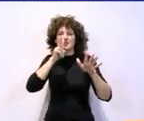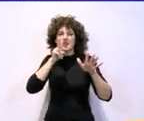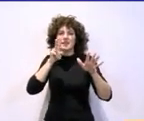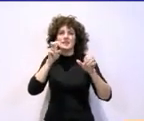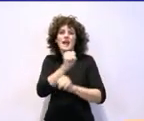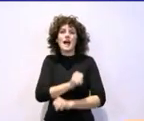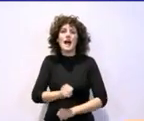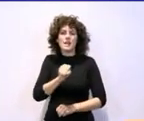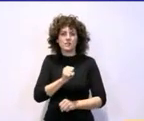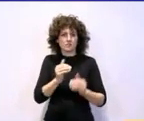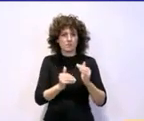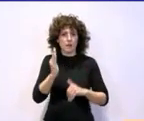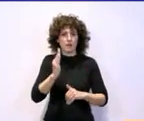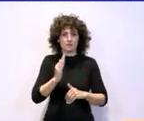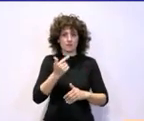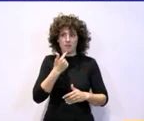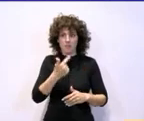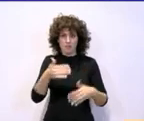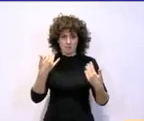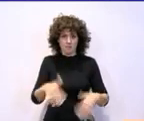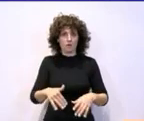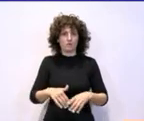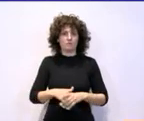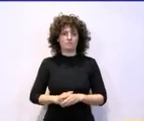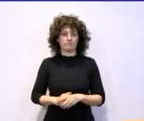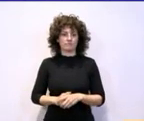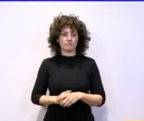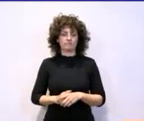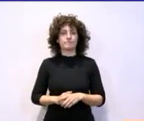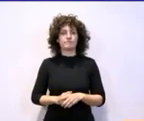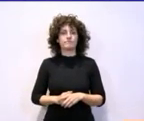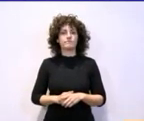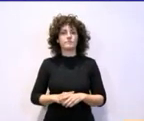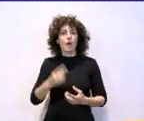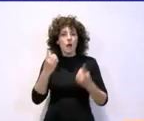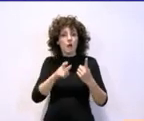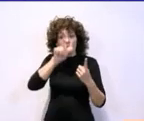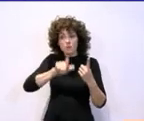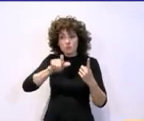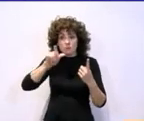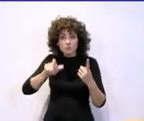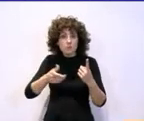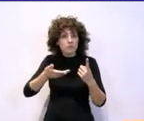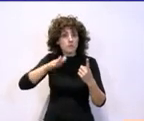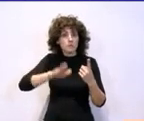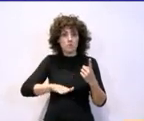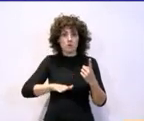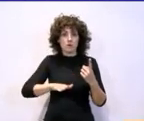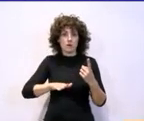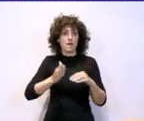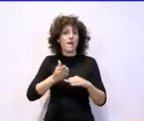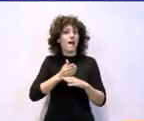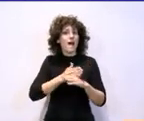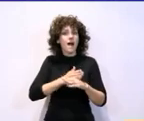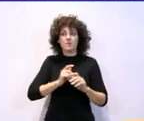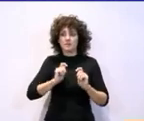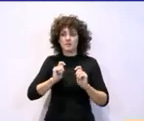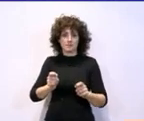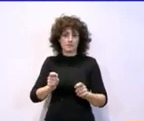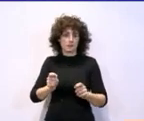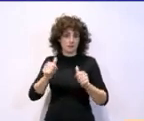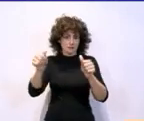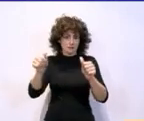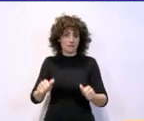dice pronto. Mire, hay gente que fallece antes de que se le dé la cobertura. Y la